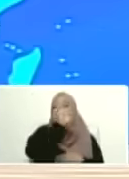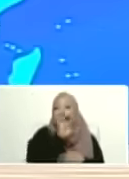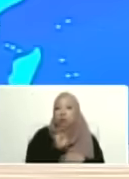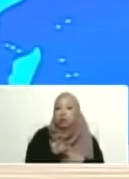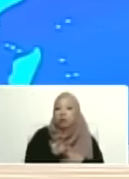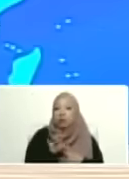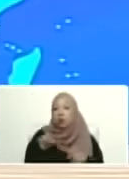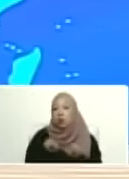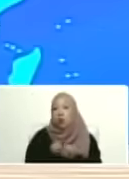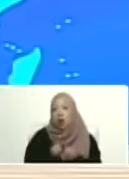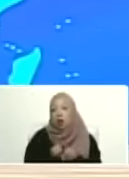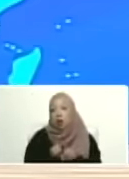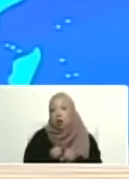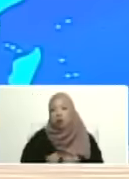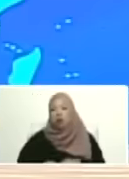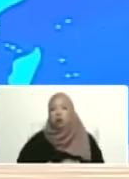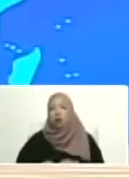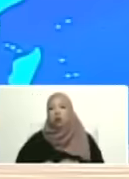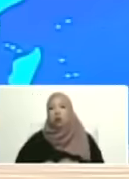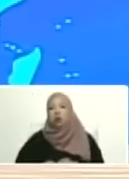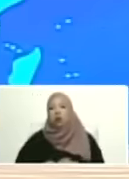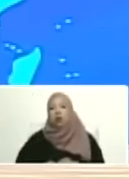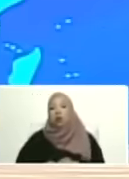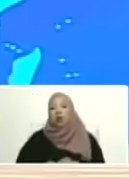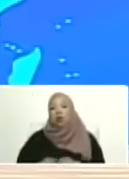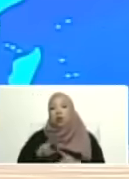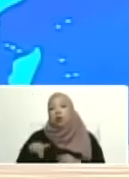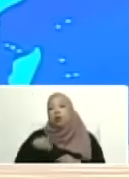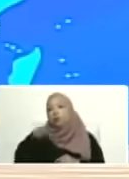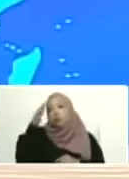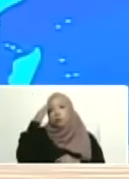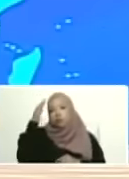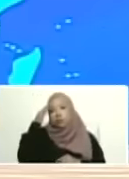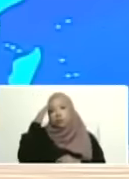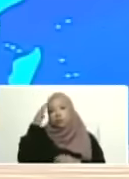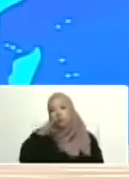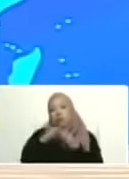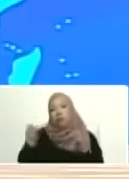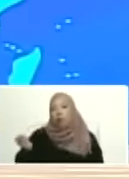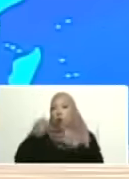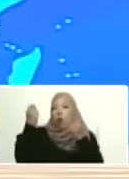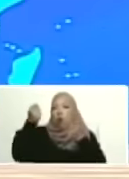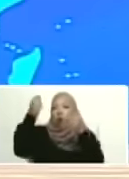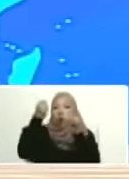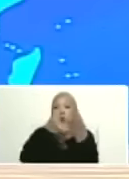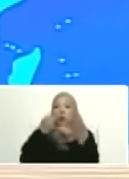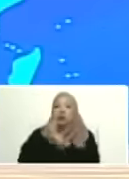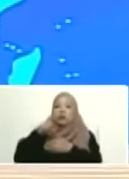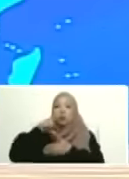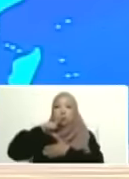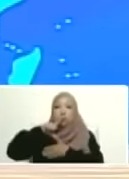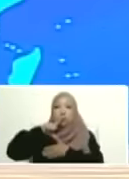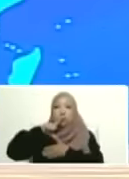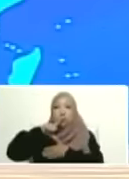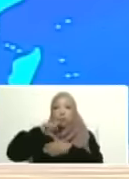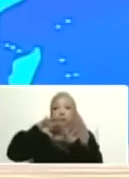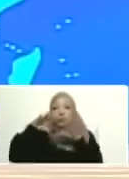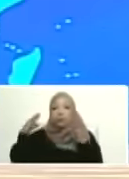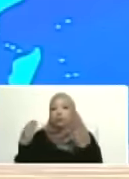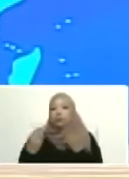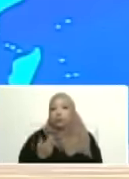países. Ustedes ya saben toda la protesta que hizo América Latina, que hizo el mundo contra ese